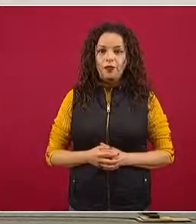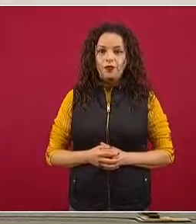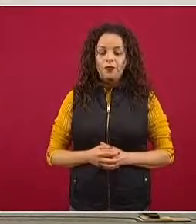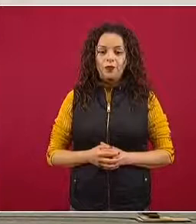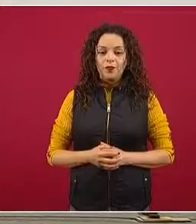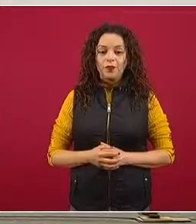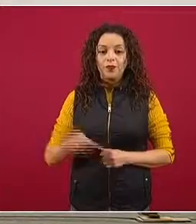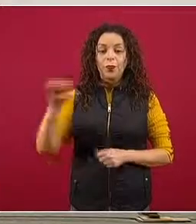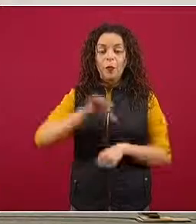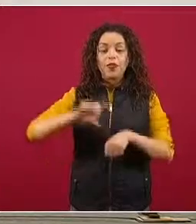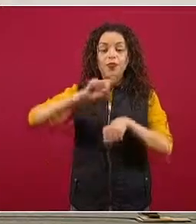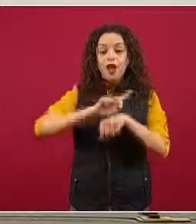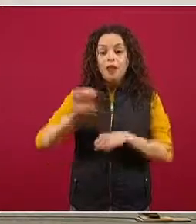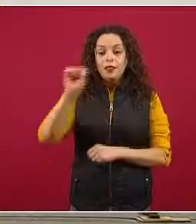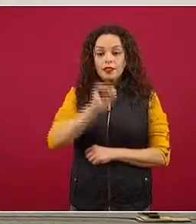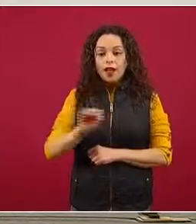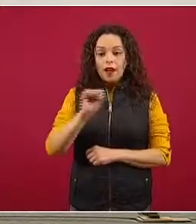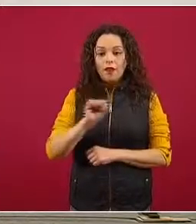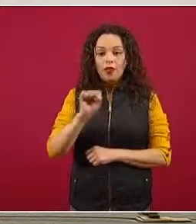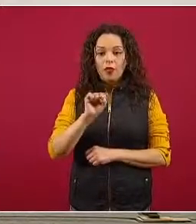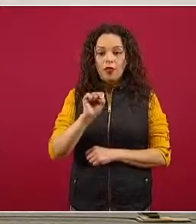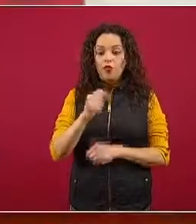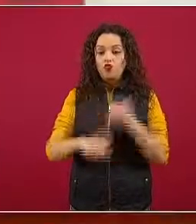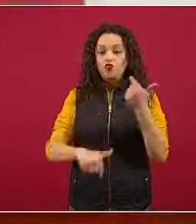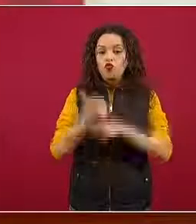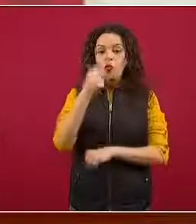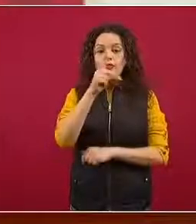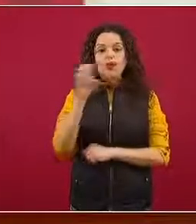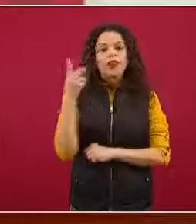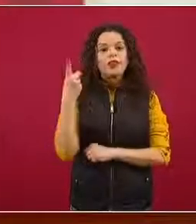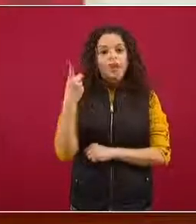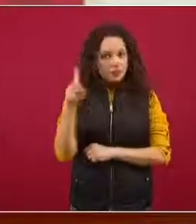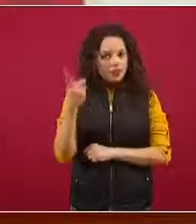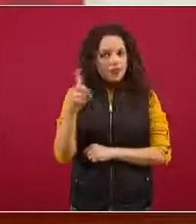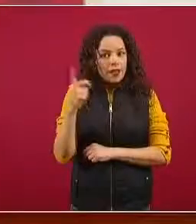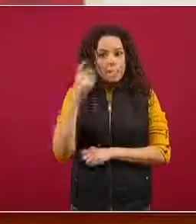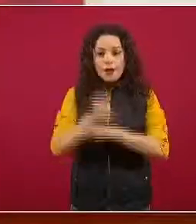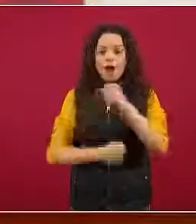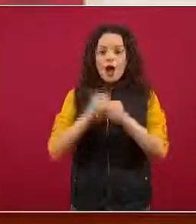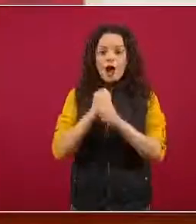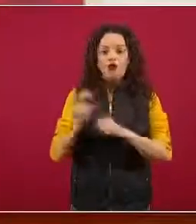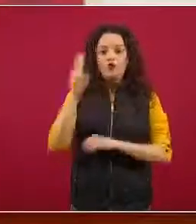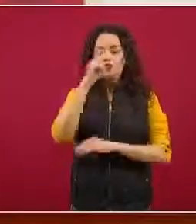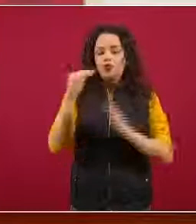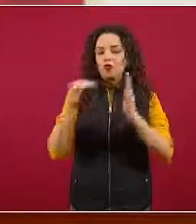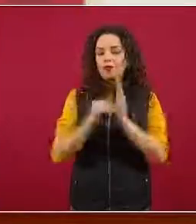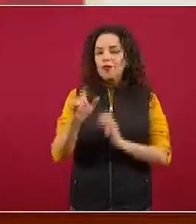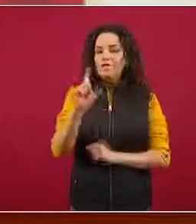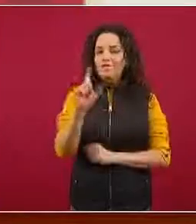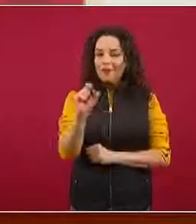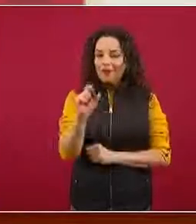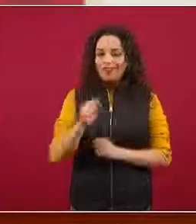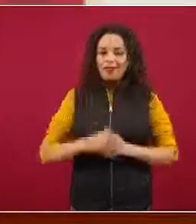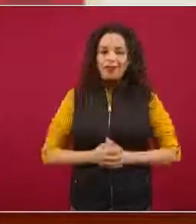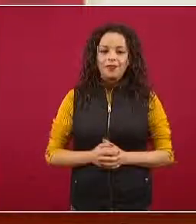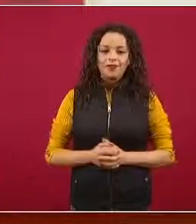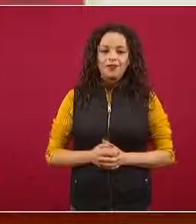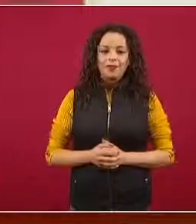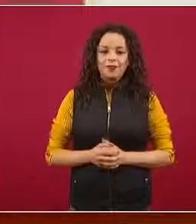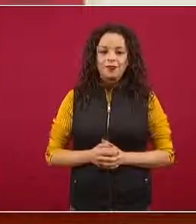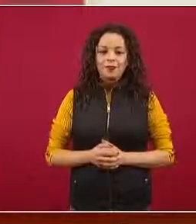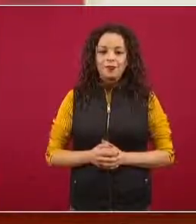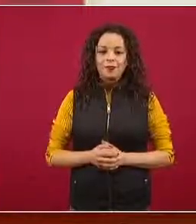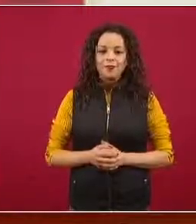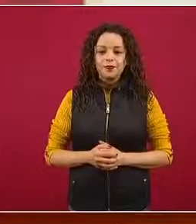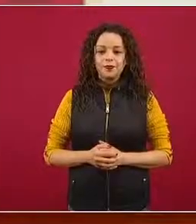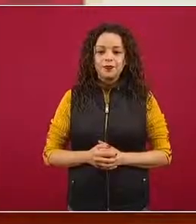Hoy es sábado 12 de diciembre del 2020 y estamos